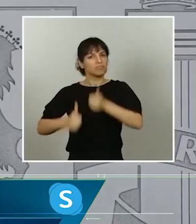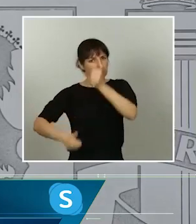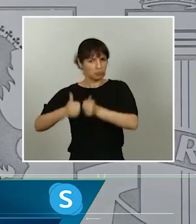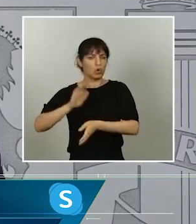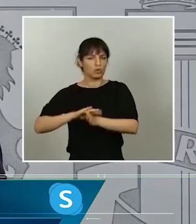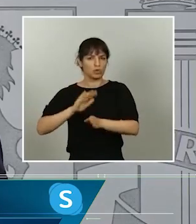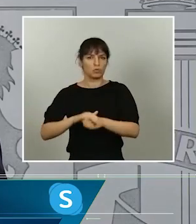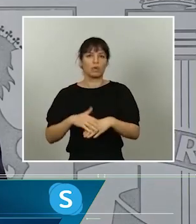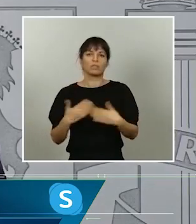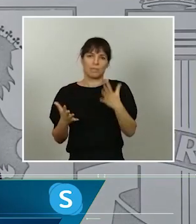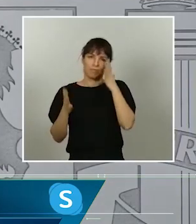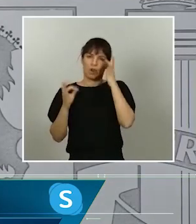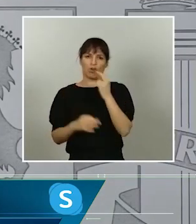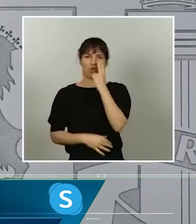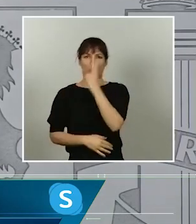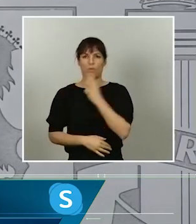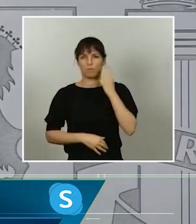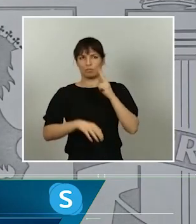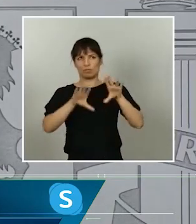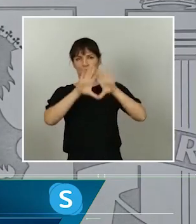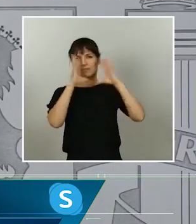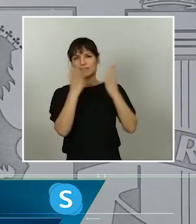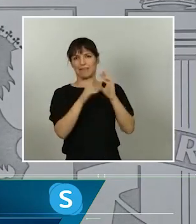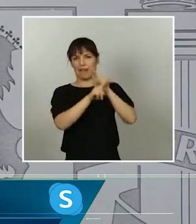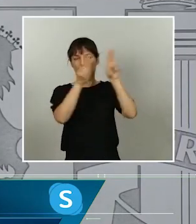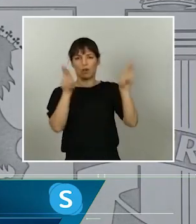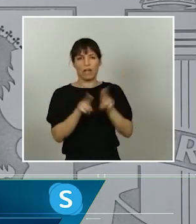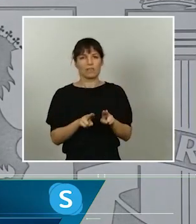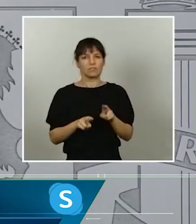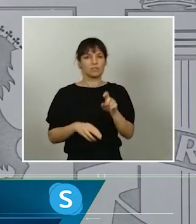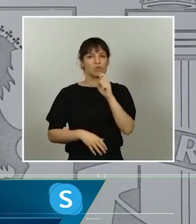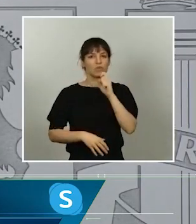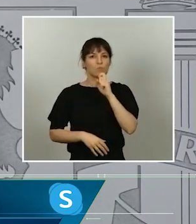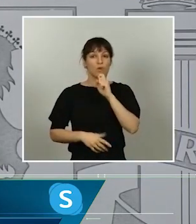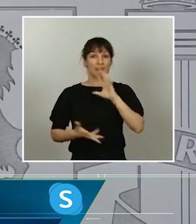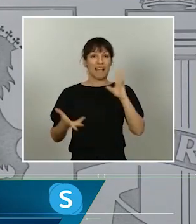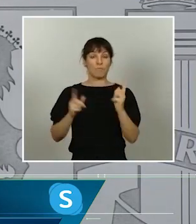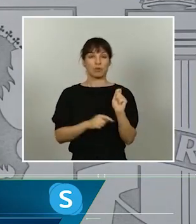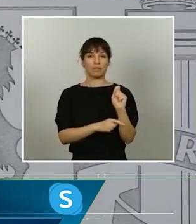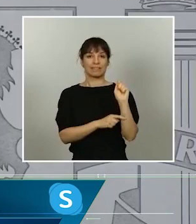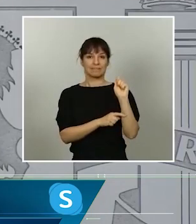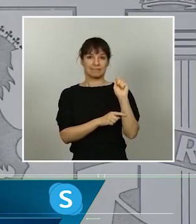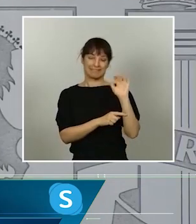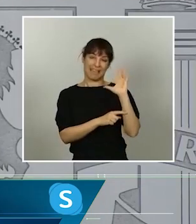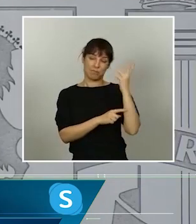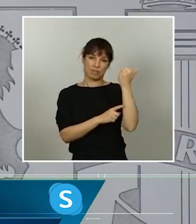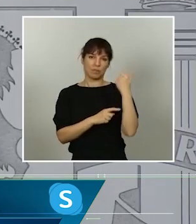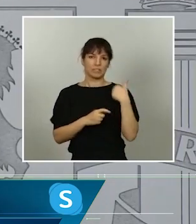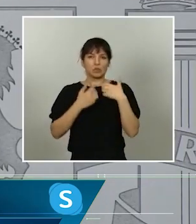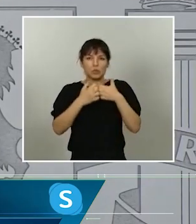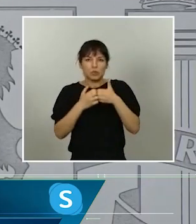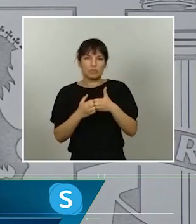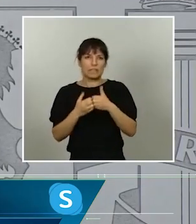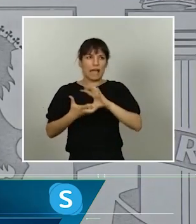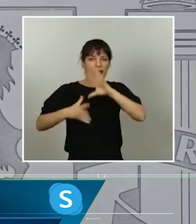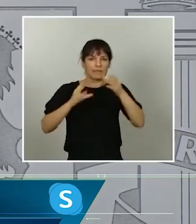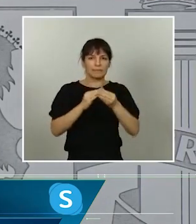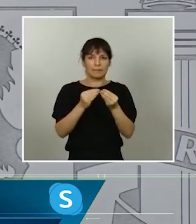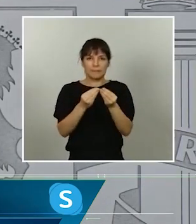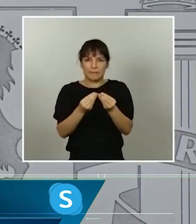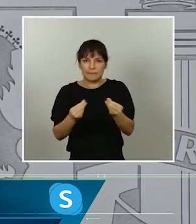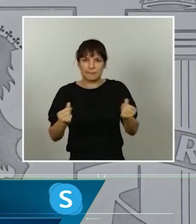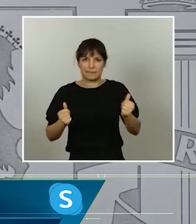terceros me gustaría que en el crecimiento del pib pues fuéramos como éramos en la época de aznar que crecíamos más que nadie que